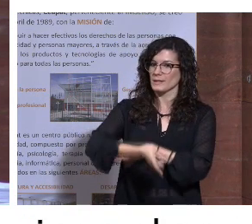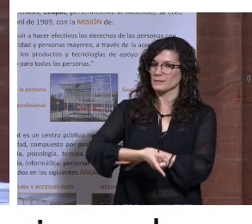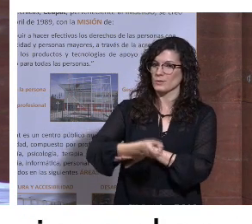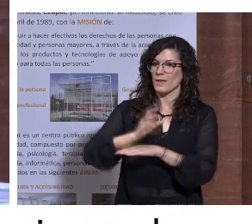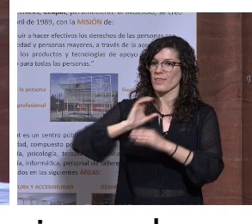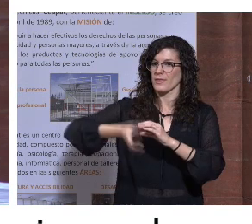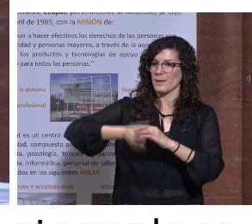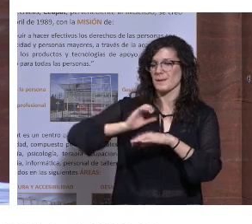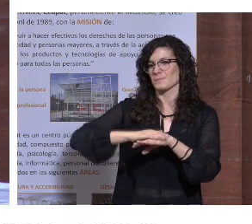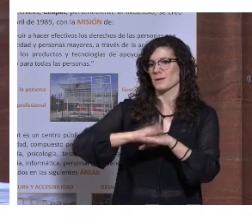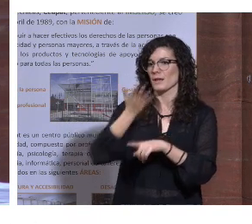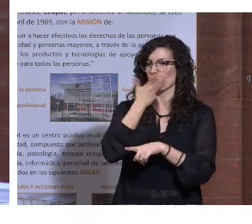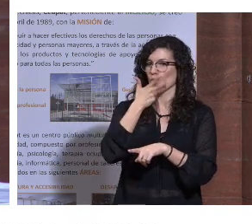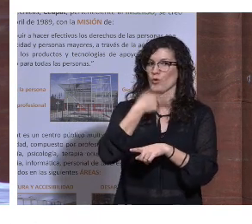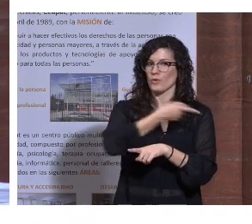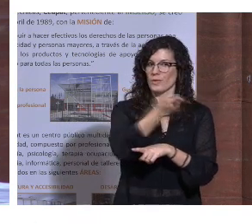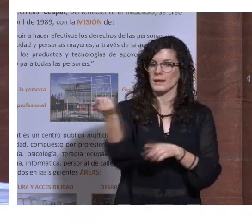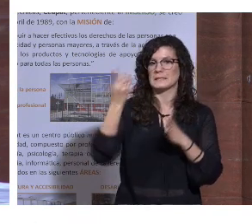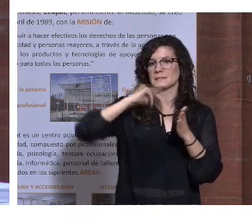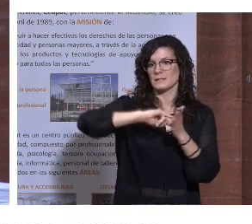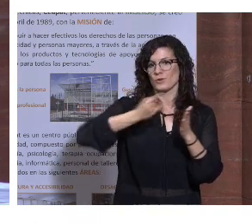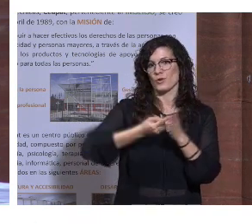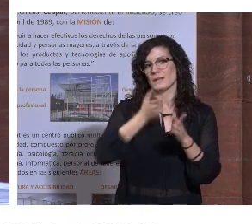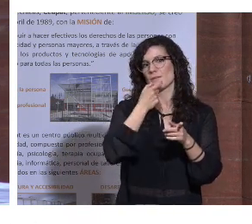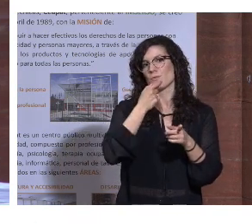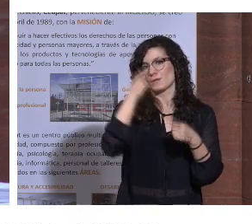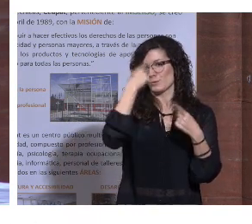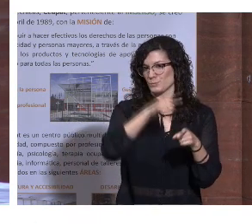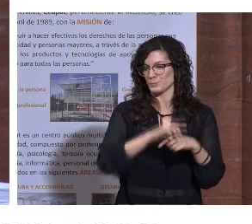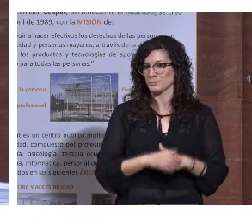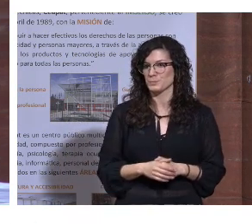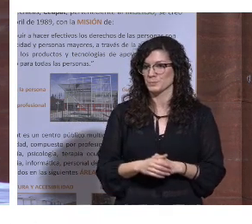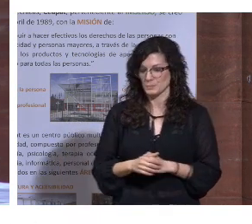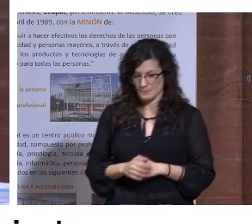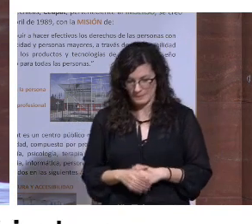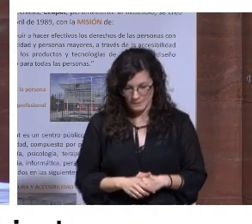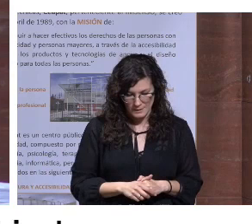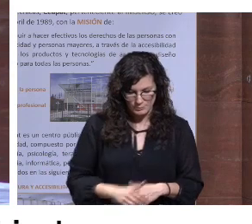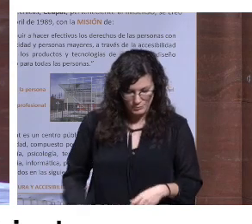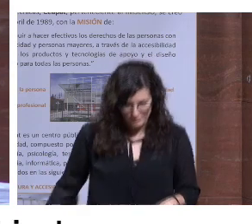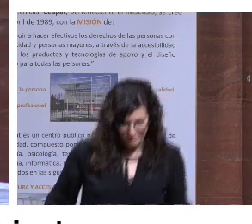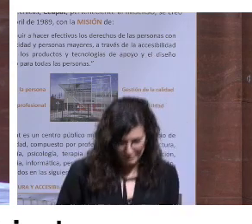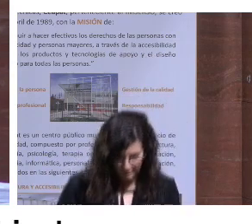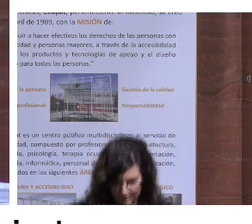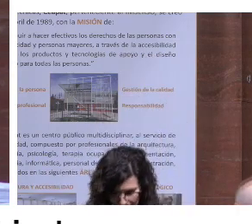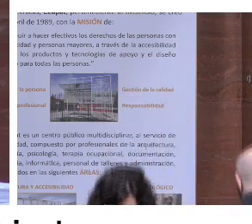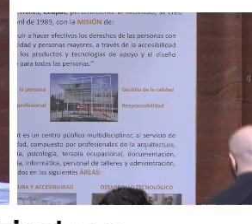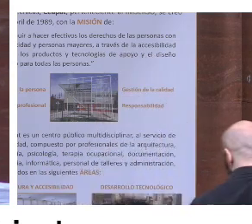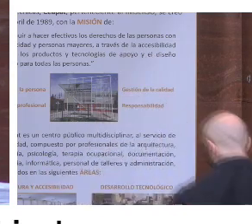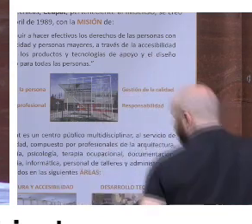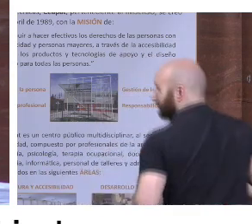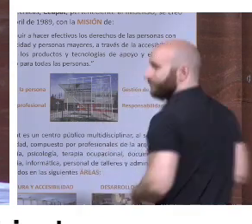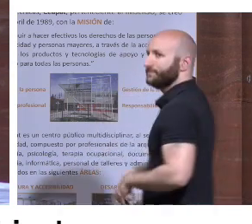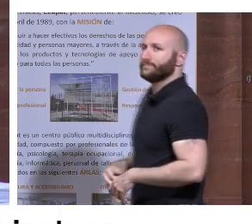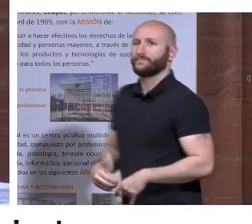CEAPAT para que conociese las distintas tecnologías del Reino Unido. Tengo también un ejemplo de unas empresas a las que